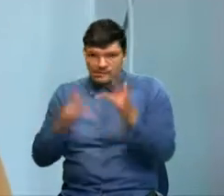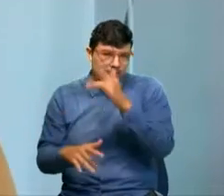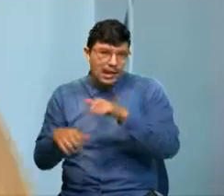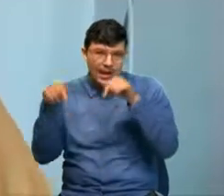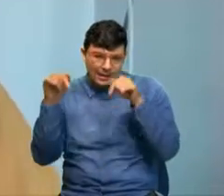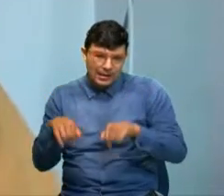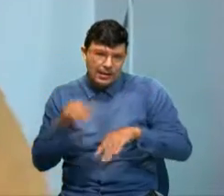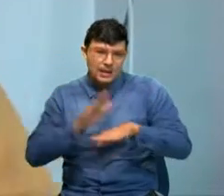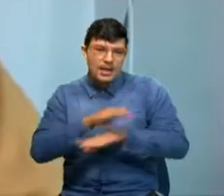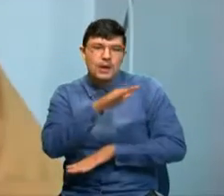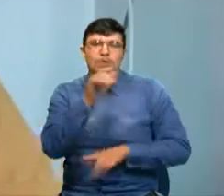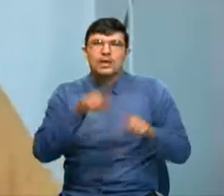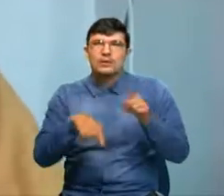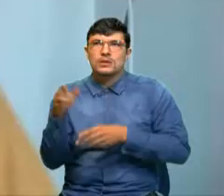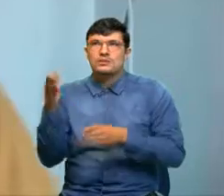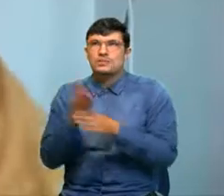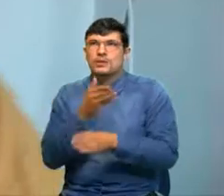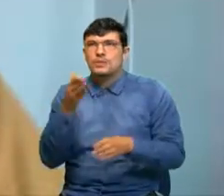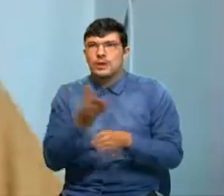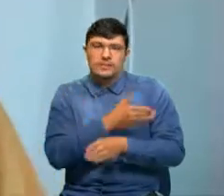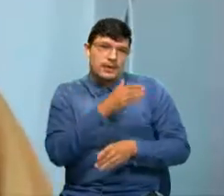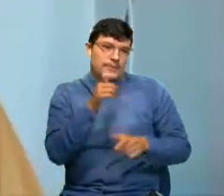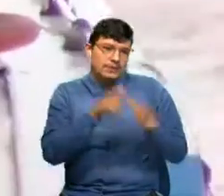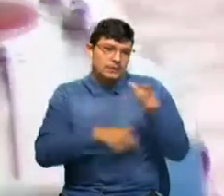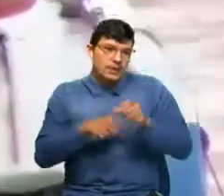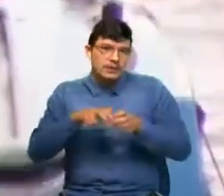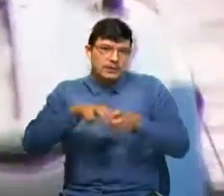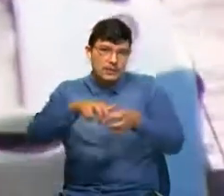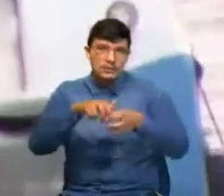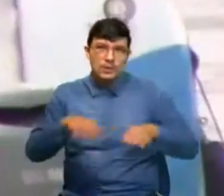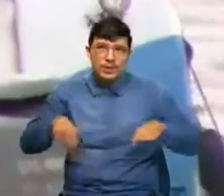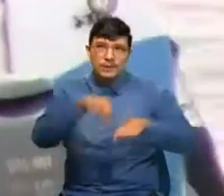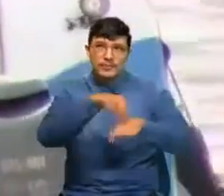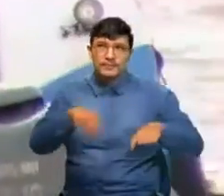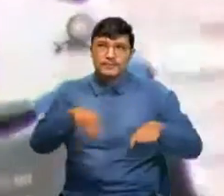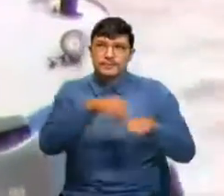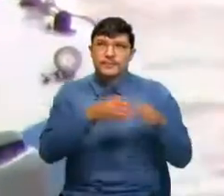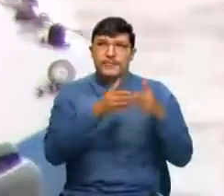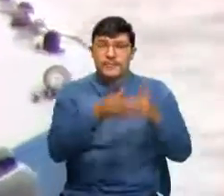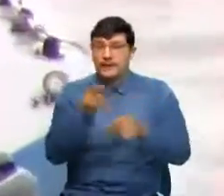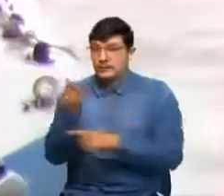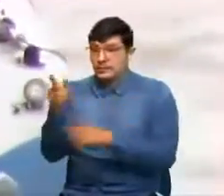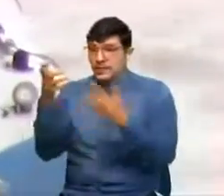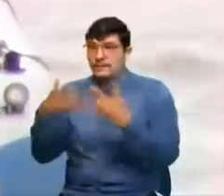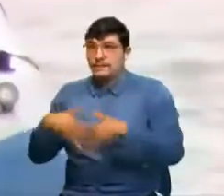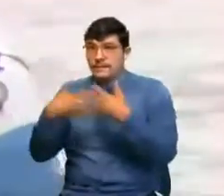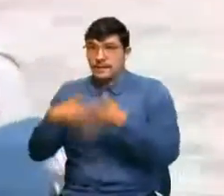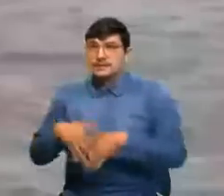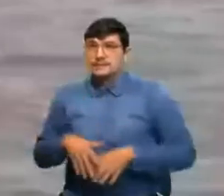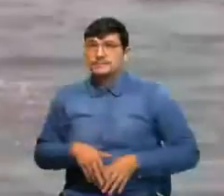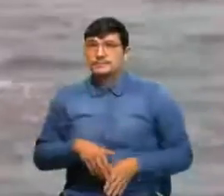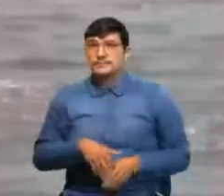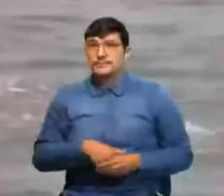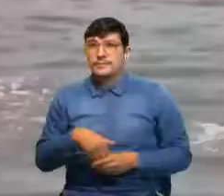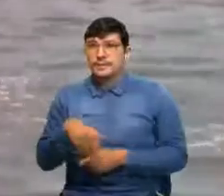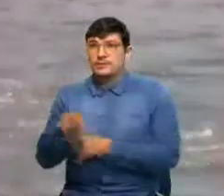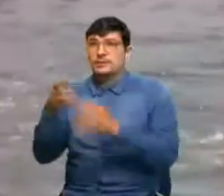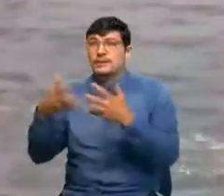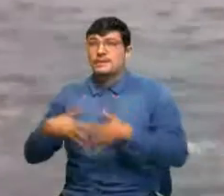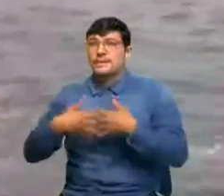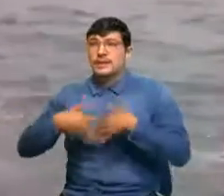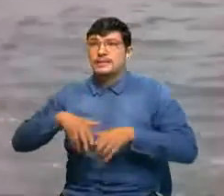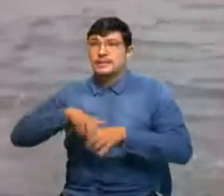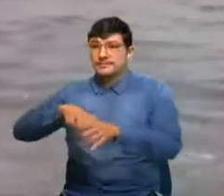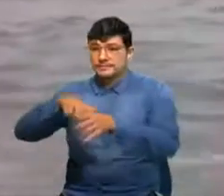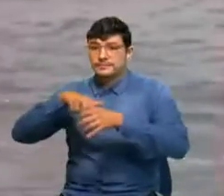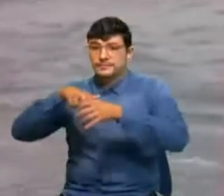ha creado traumatismo en el transporte. Las empresas transportadoras reclaman la atención del Estado para reparar pronto el